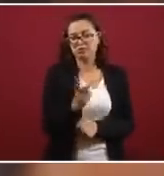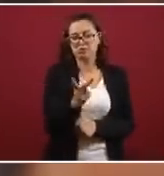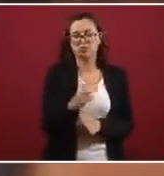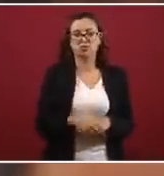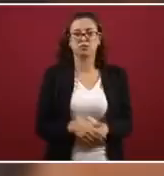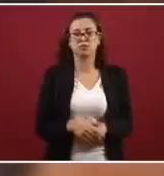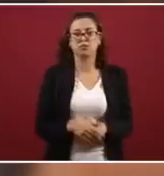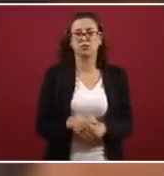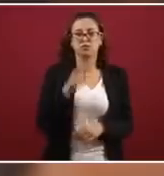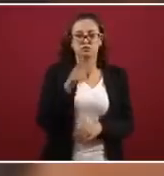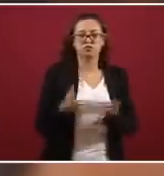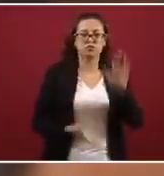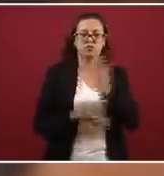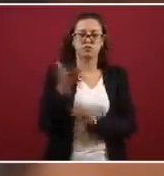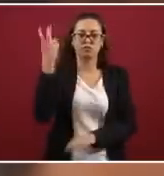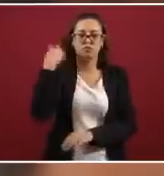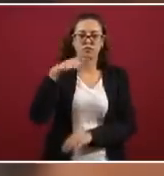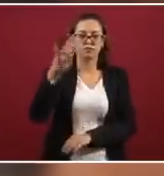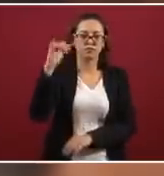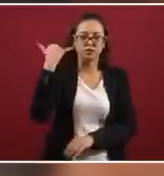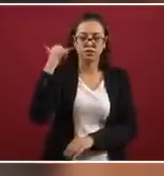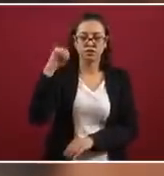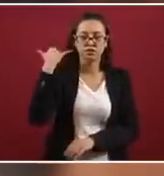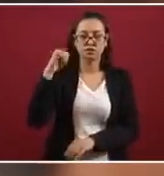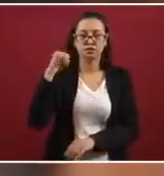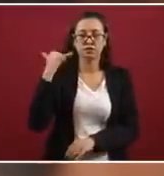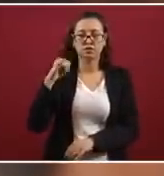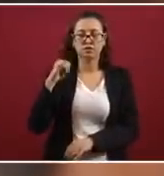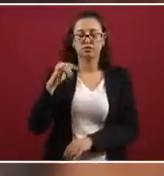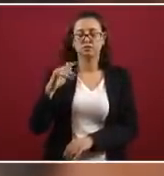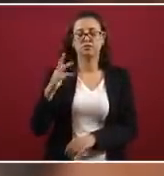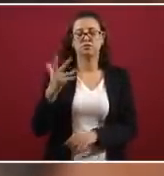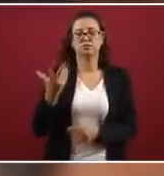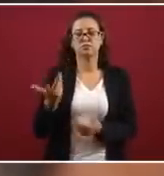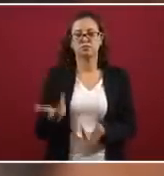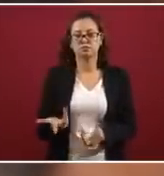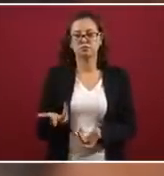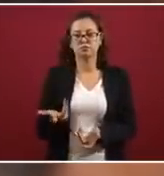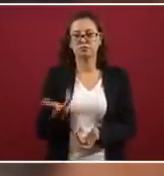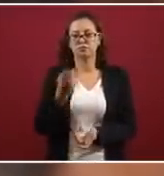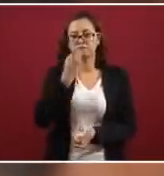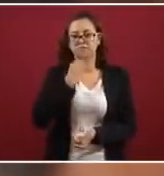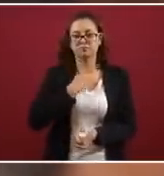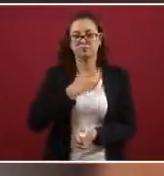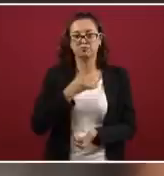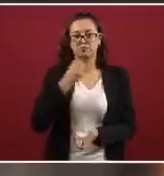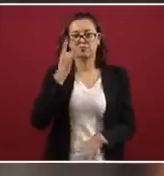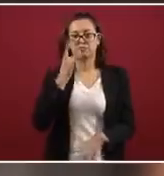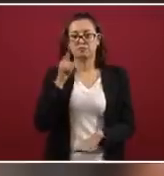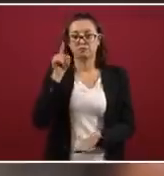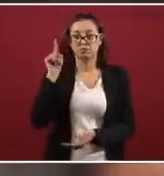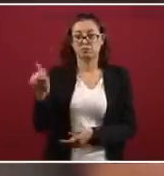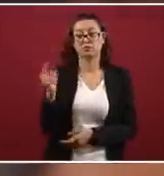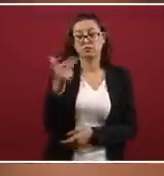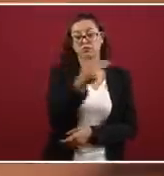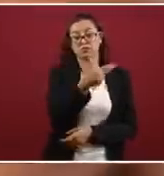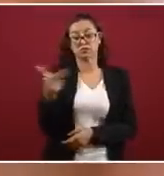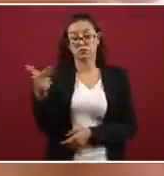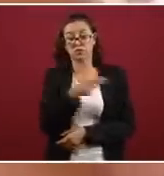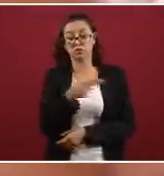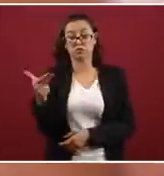gira a Yucatán dijo que no solo el hospital de Tikul era el que